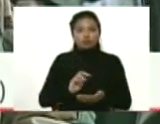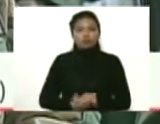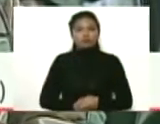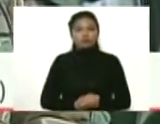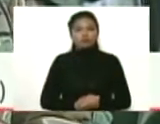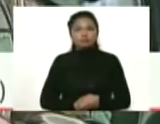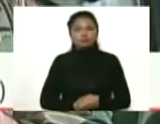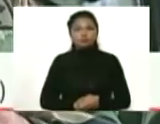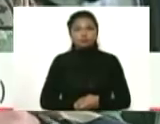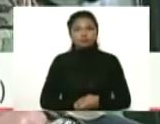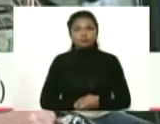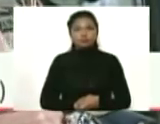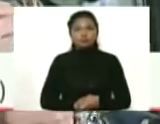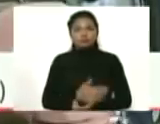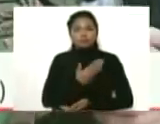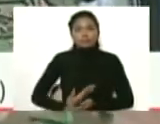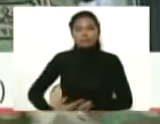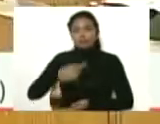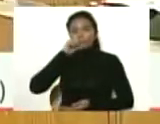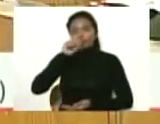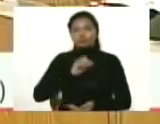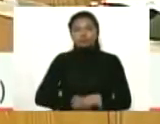jefe. Correcto.